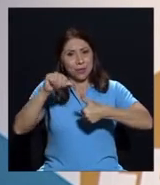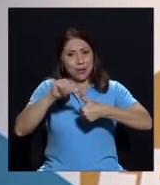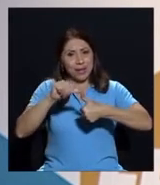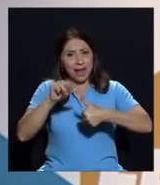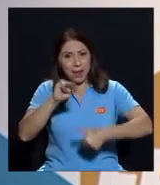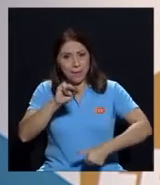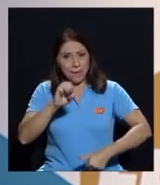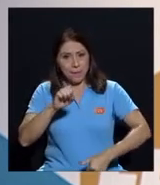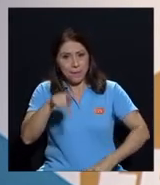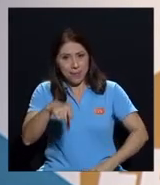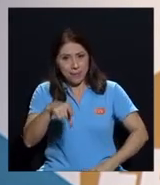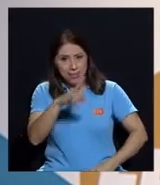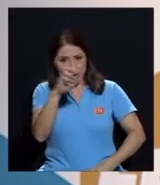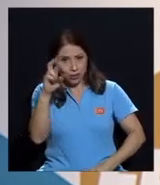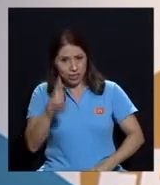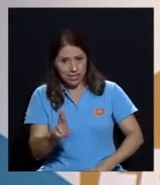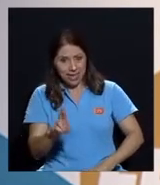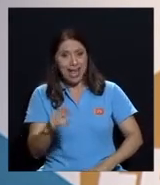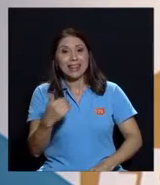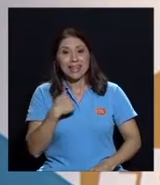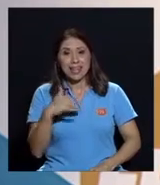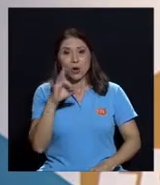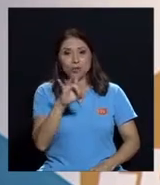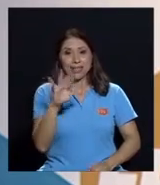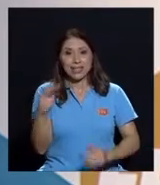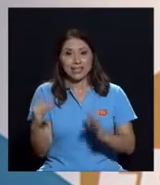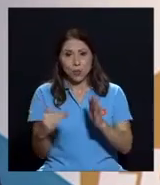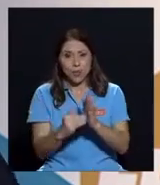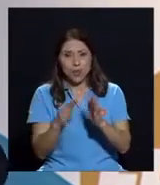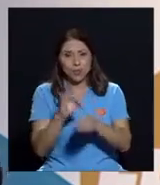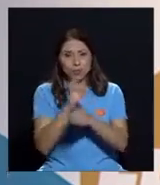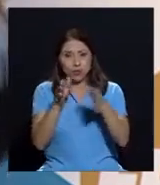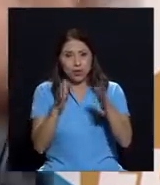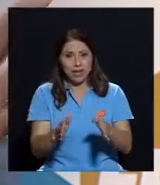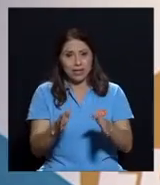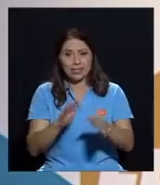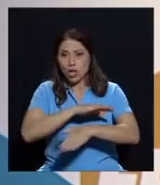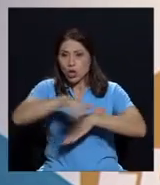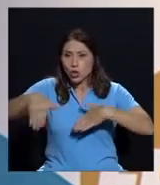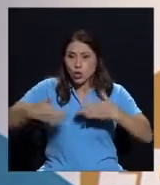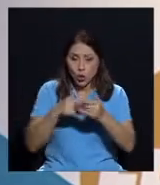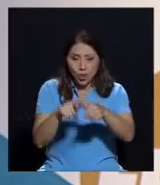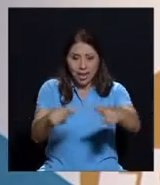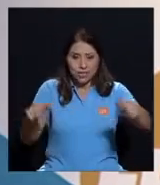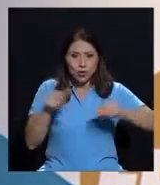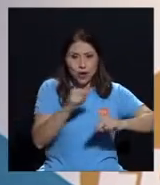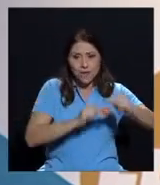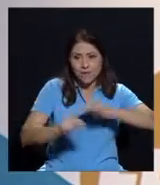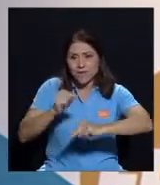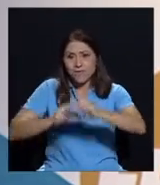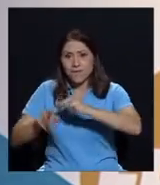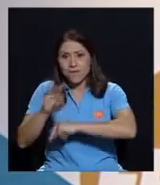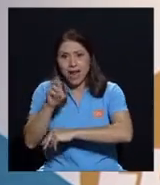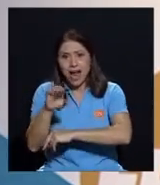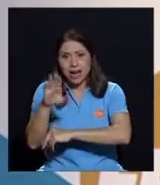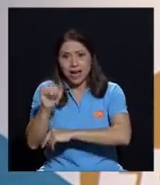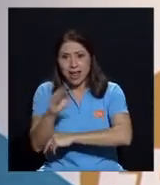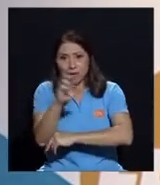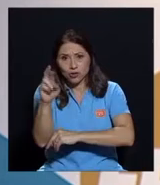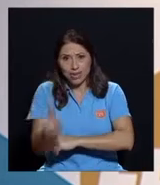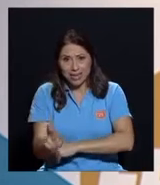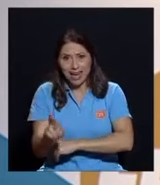el med tiene 85 mil funcionarios sólo la sola toda la zona franca de costa rica tiene 90 mil funcionarios